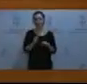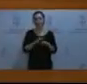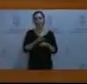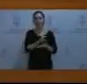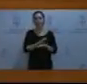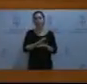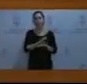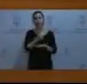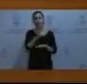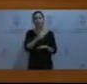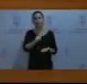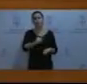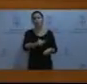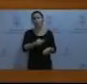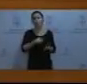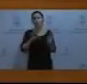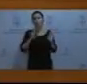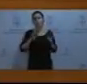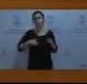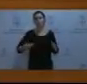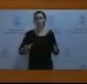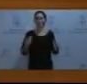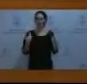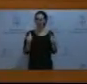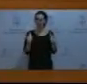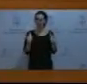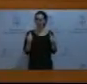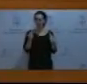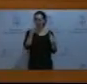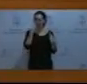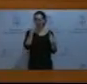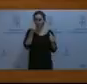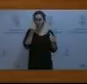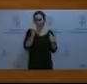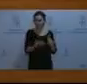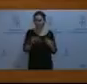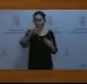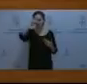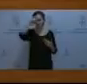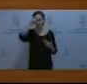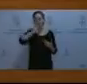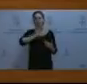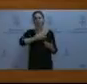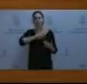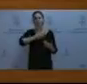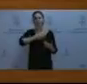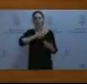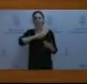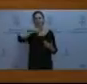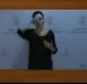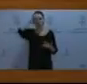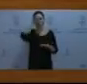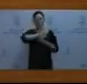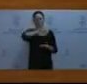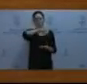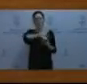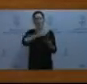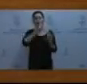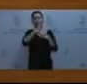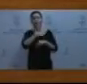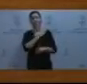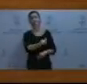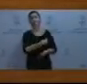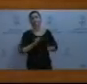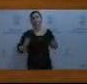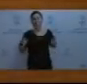saque del error, son competencias en un bien de interés cultural de la tutela de la Consejería de Cultura del Principado de Asturias, salvo que él me saque del